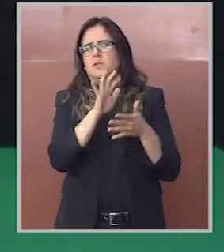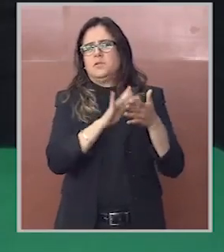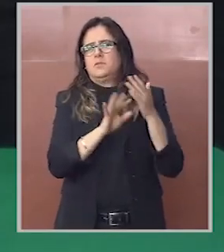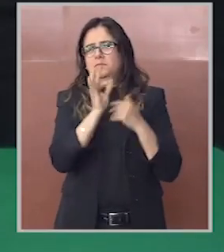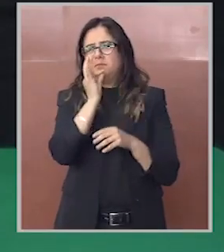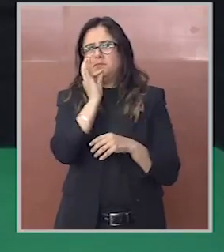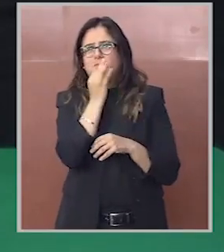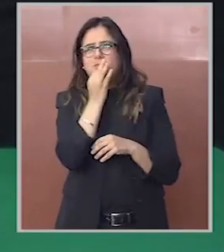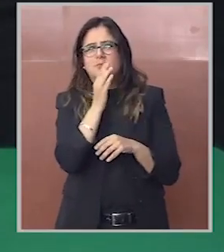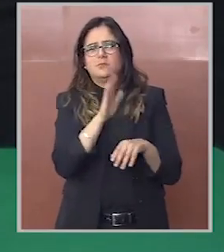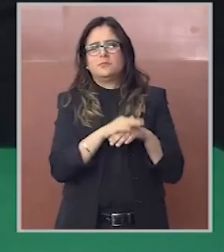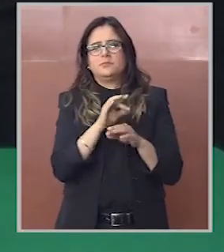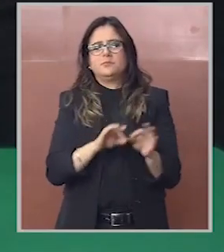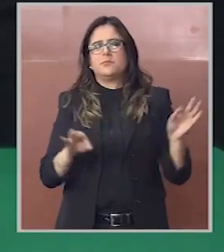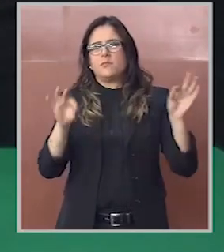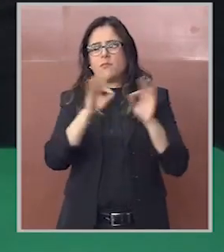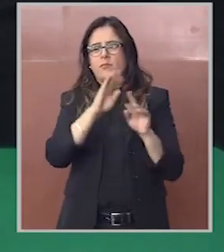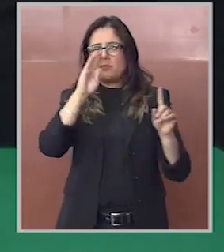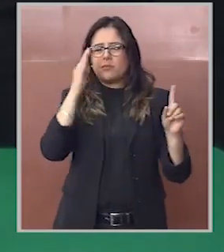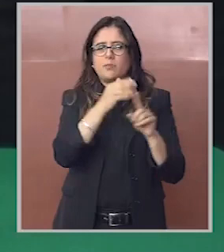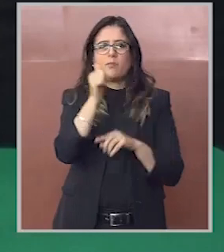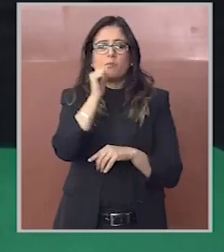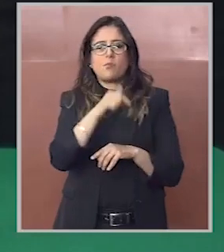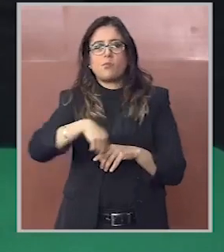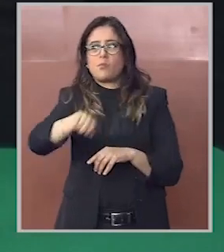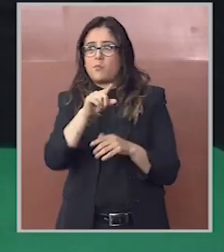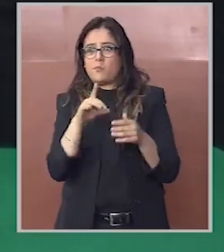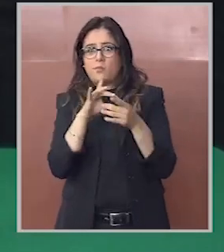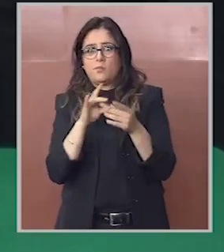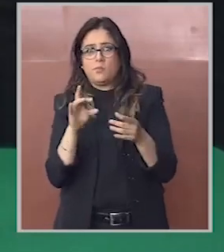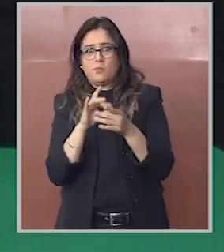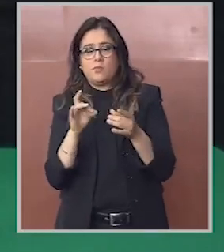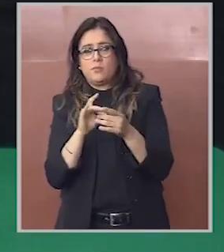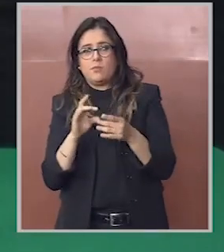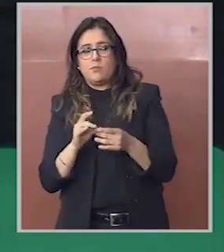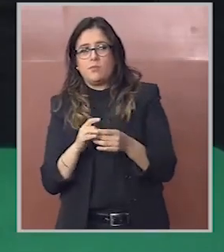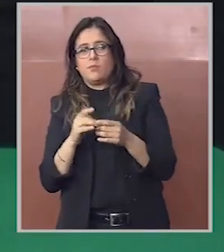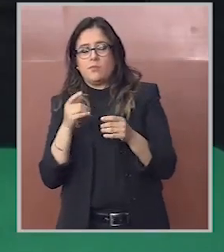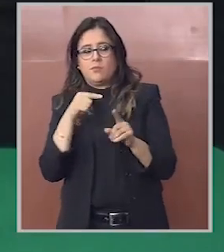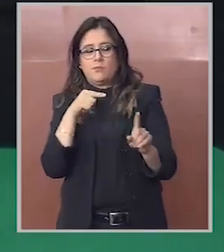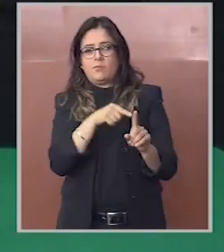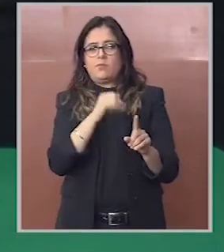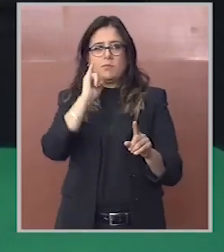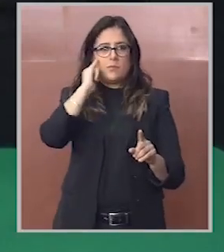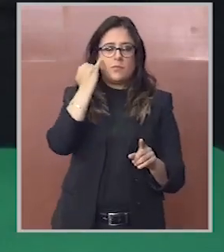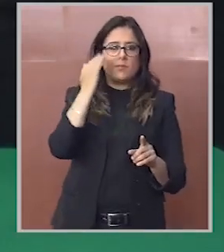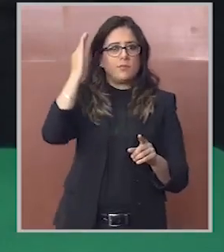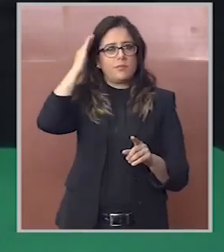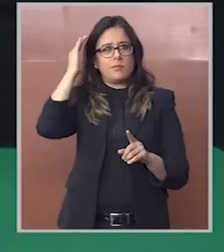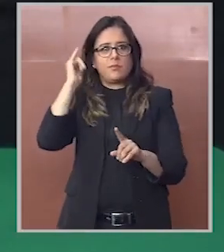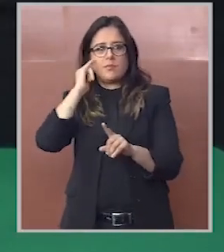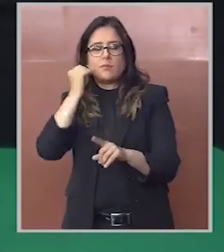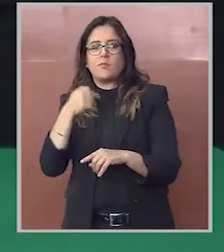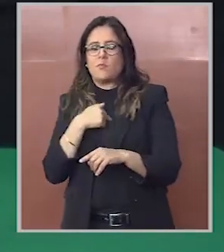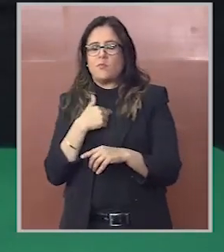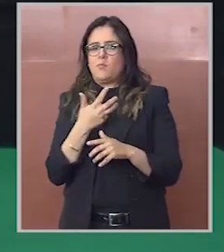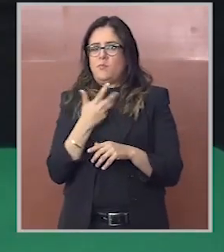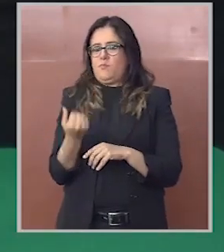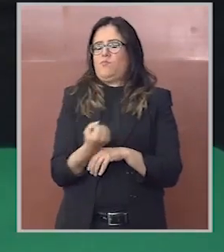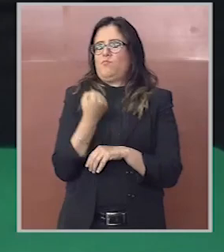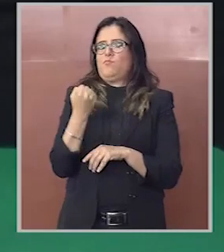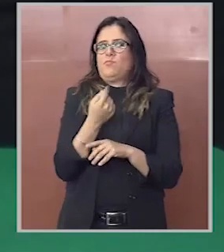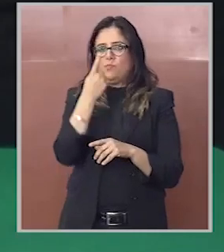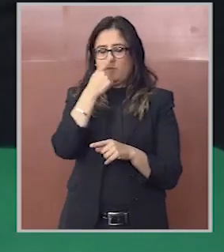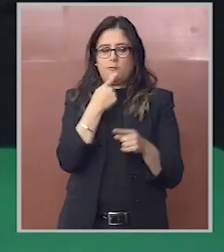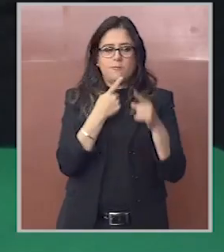habla con dirigentes indígenas con líderes indígenas yo he tenido la suerte de conversar dialogar mucho con líderes indígenas de